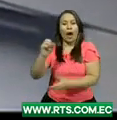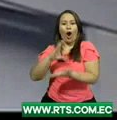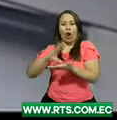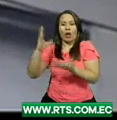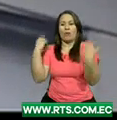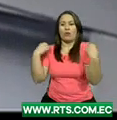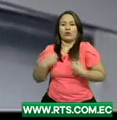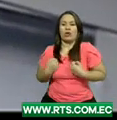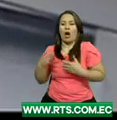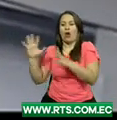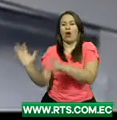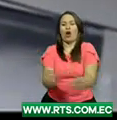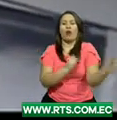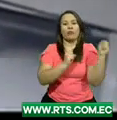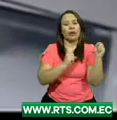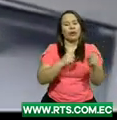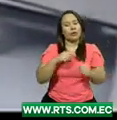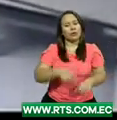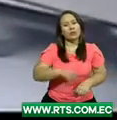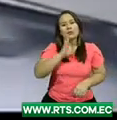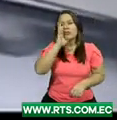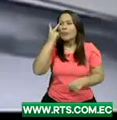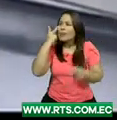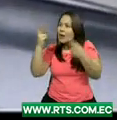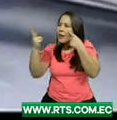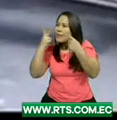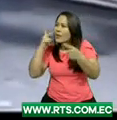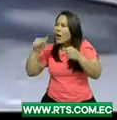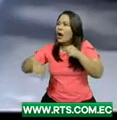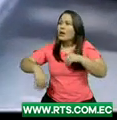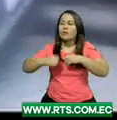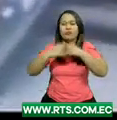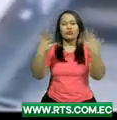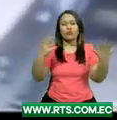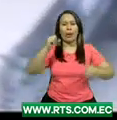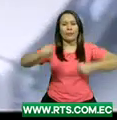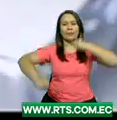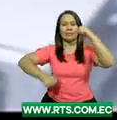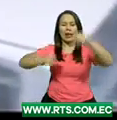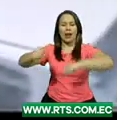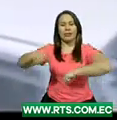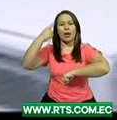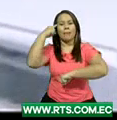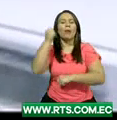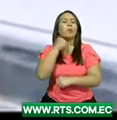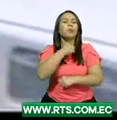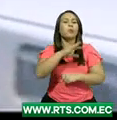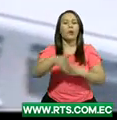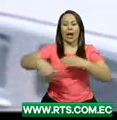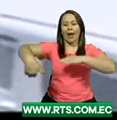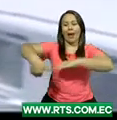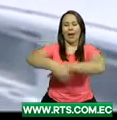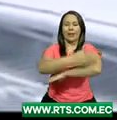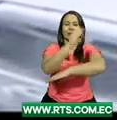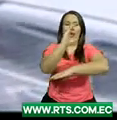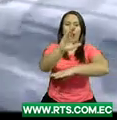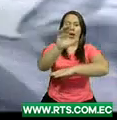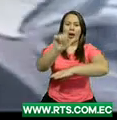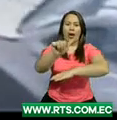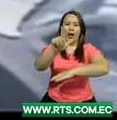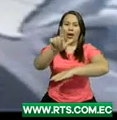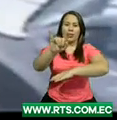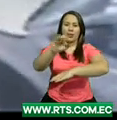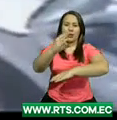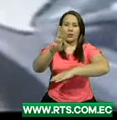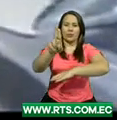de la capital en el estadio pasamos a calicuchima tanto hasta la parte